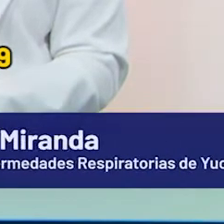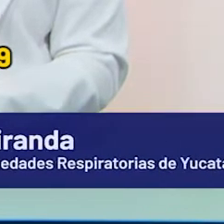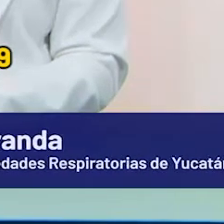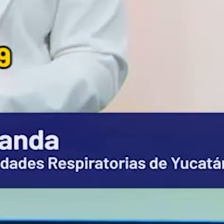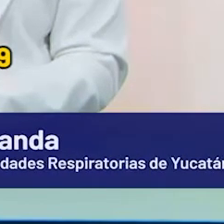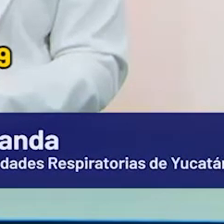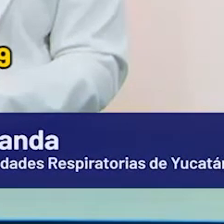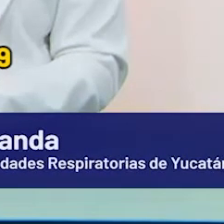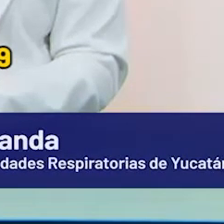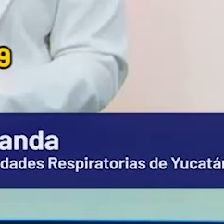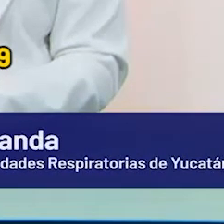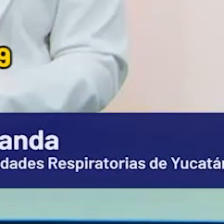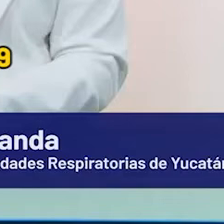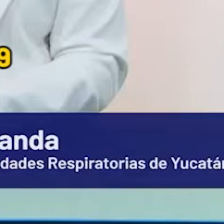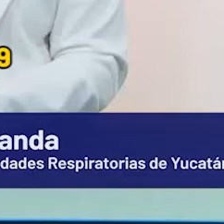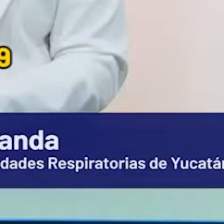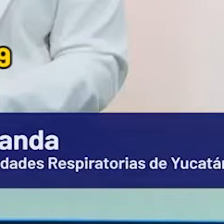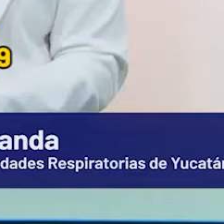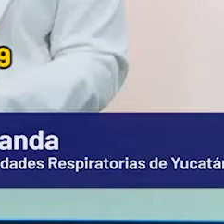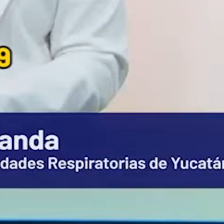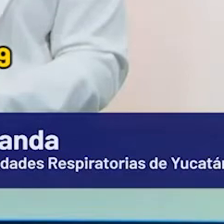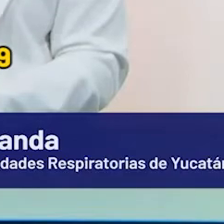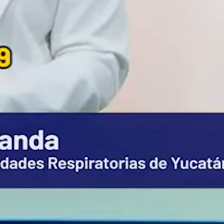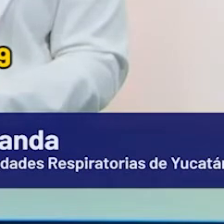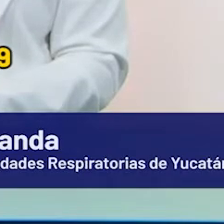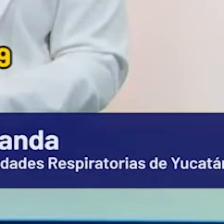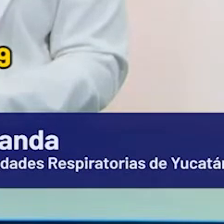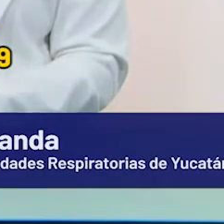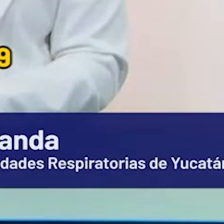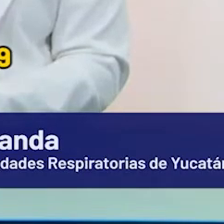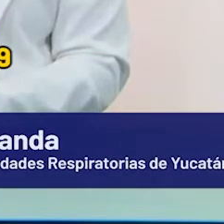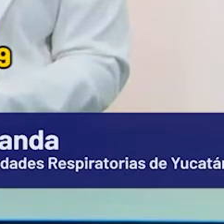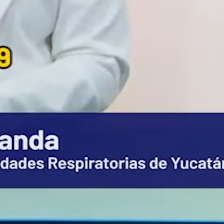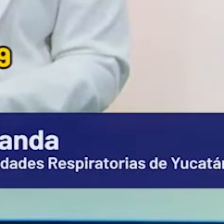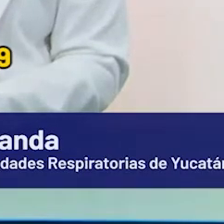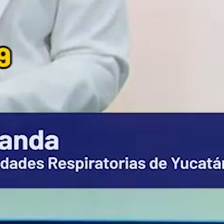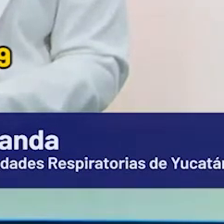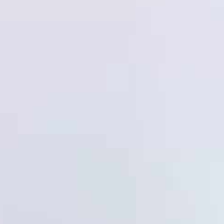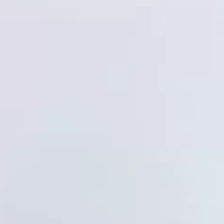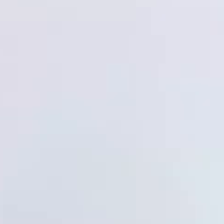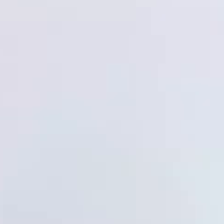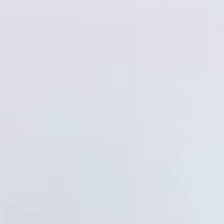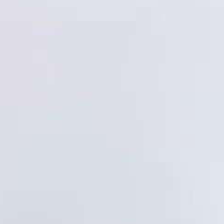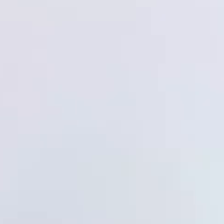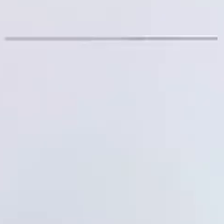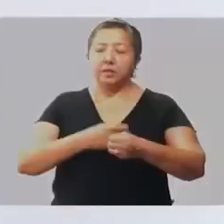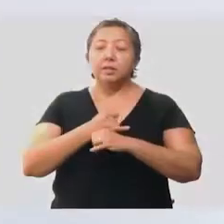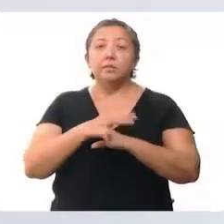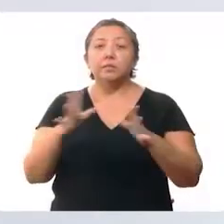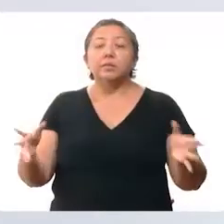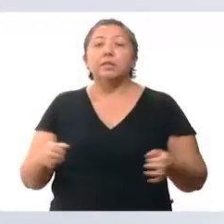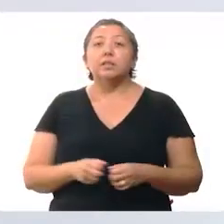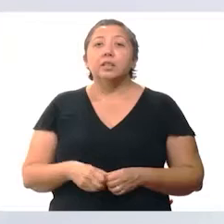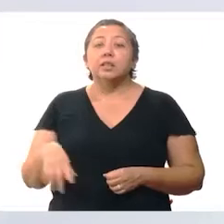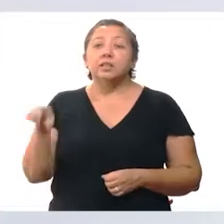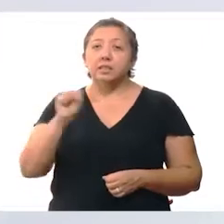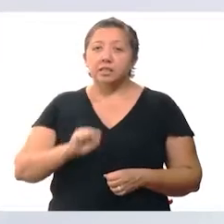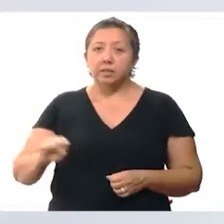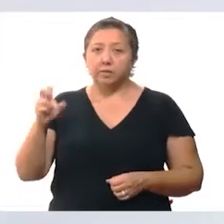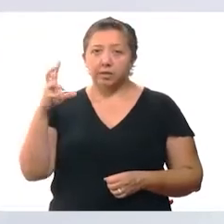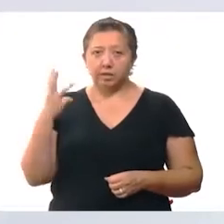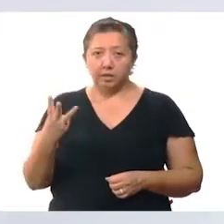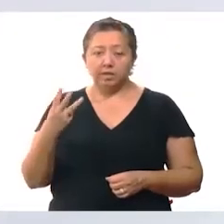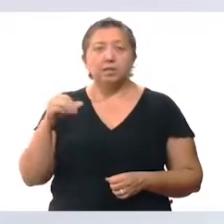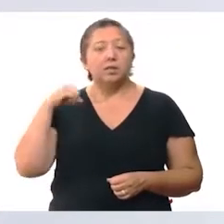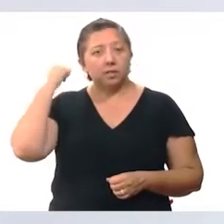Buenas tardes. Nos permitimos dar el informe diario relacionado con el COVID-19. Adelante, doctora. Gracias, doctora. Buenas tardes. Este es el parte médico de este sábado 3